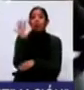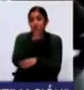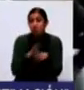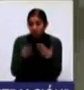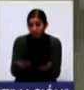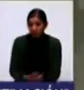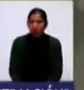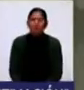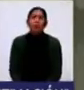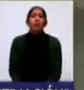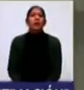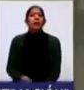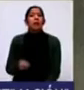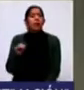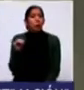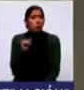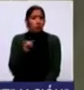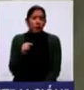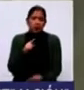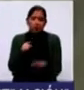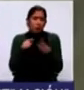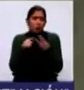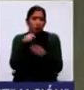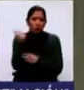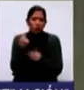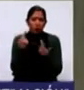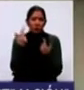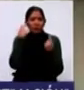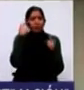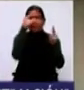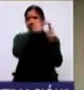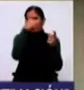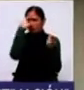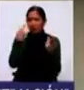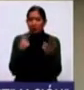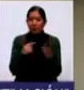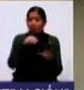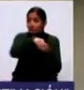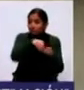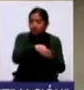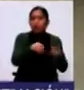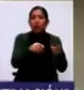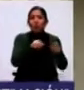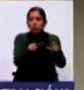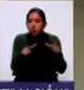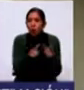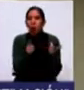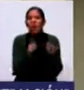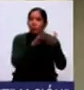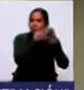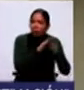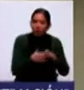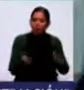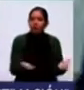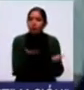Además de otras, por supuesto, que van fortaleciendo y apoyando el desarrollo del sector, un sector conformado por una importante